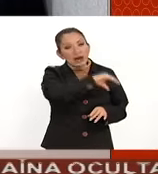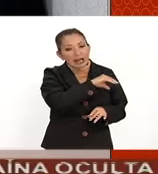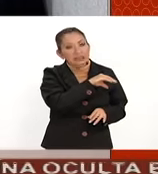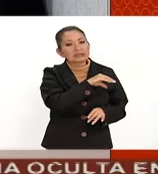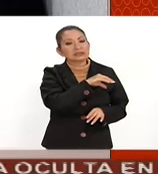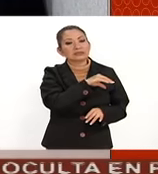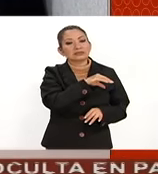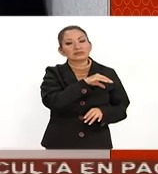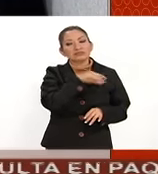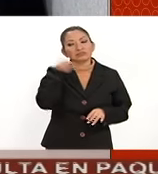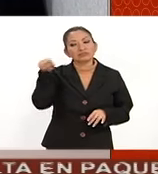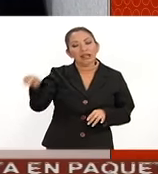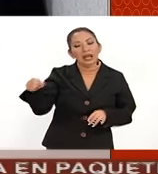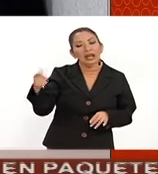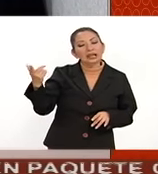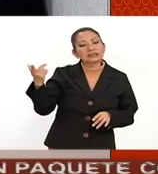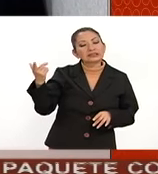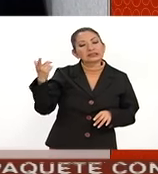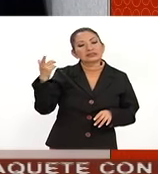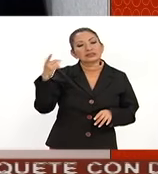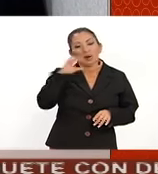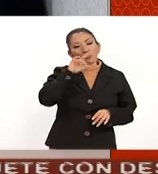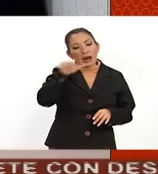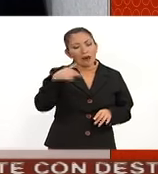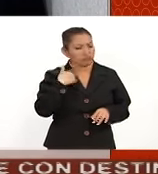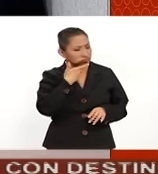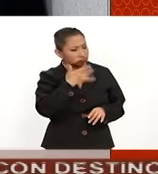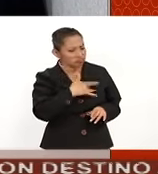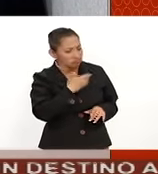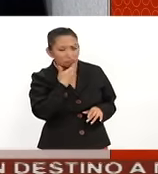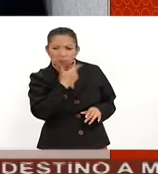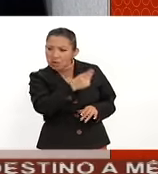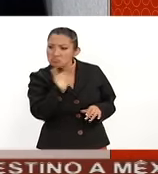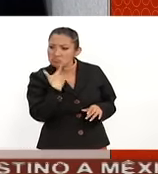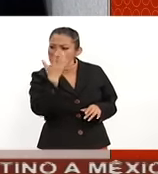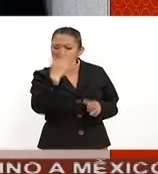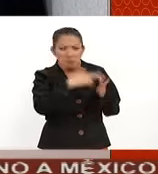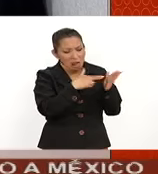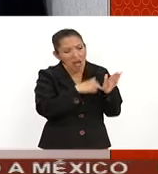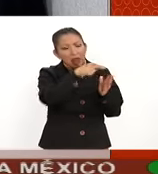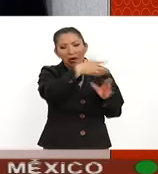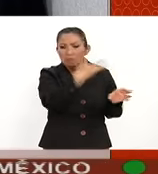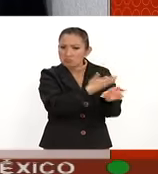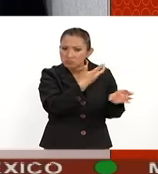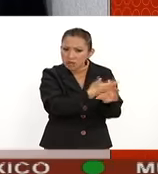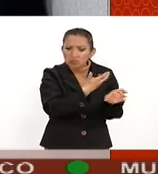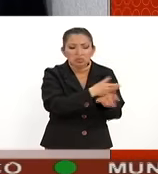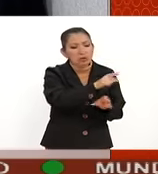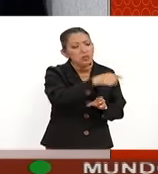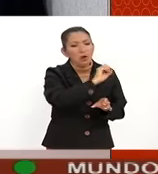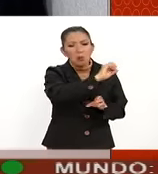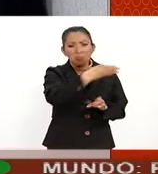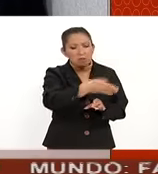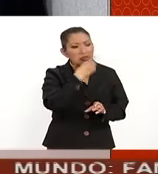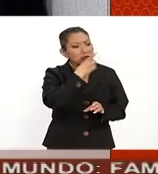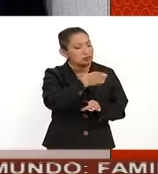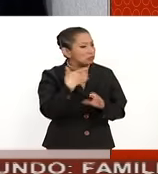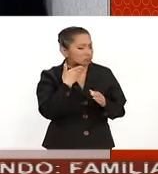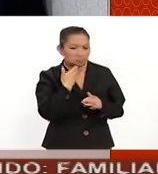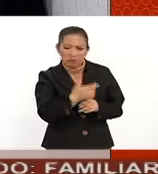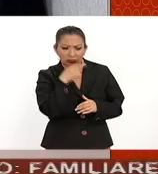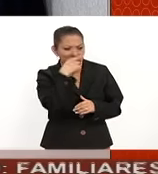Laborde, ha emitido precisamente su satisfacción por esta medida que aplicó el presidente Obama. Dice que es